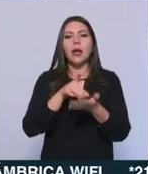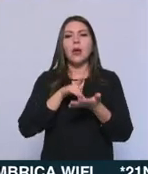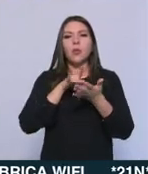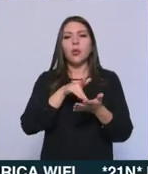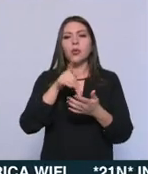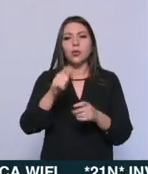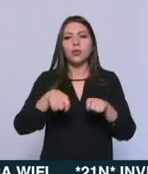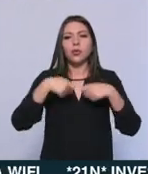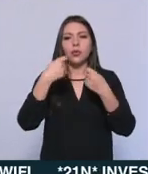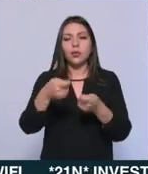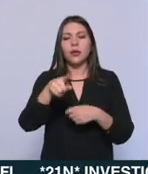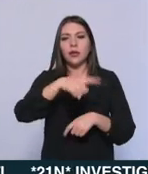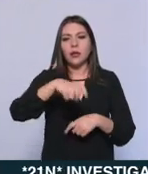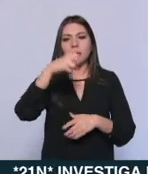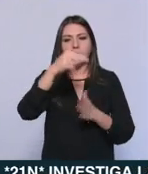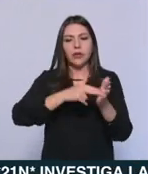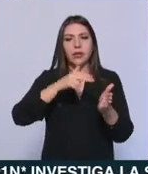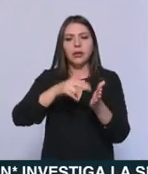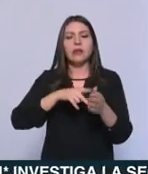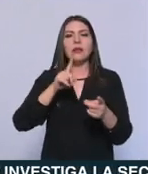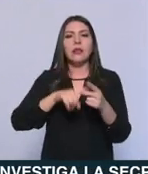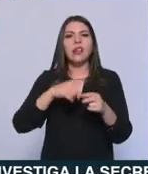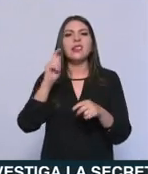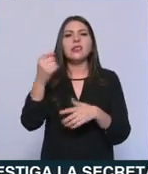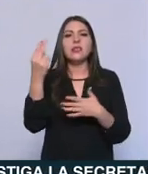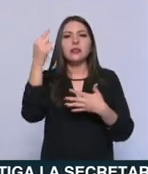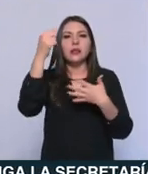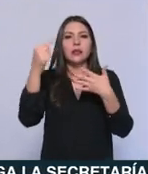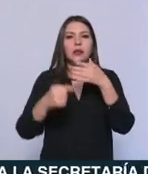acceder a él todos los